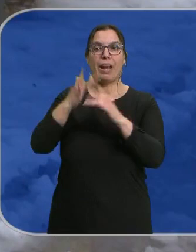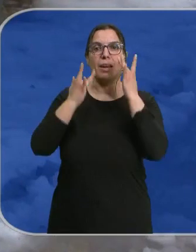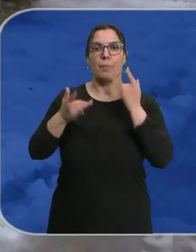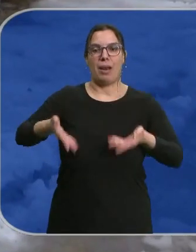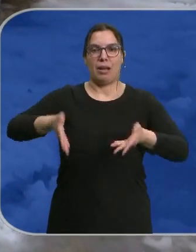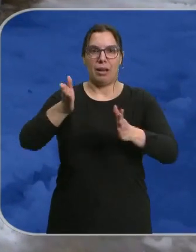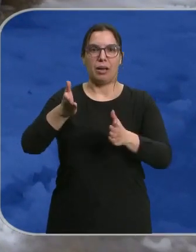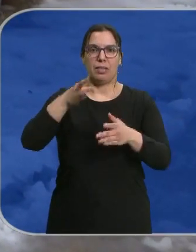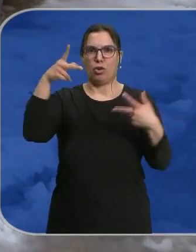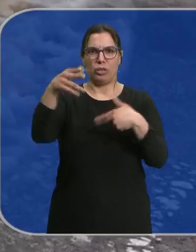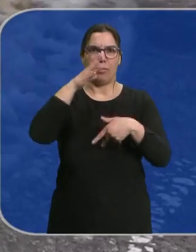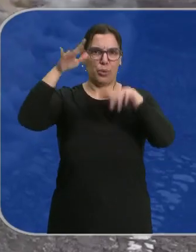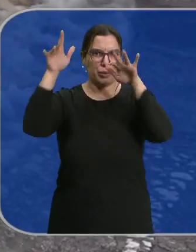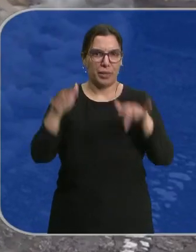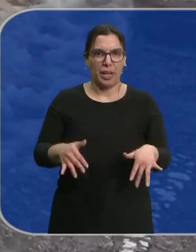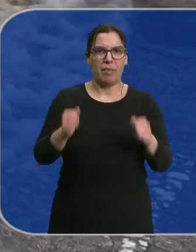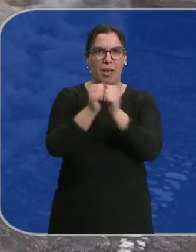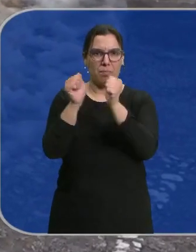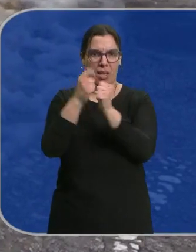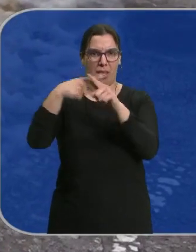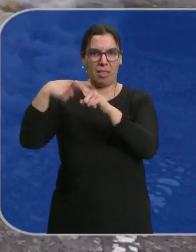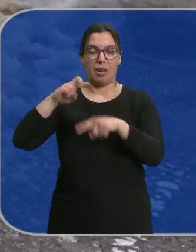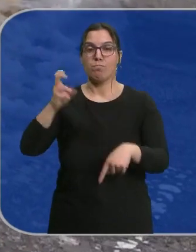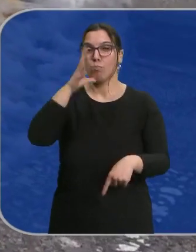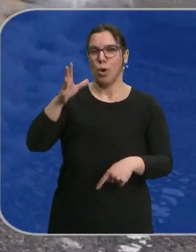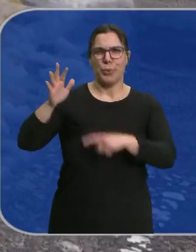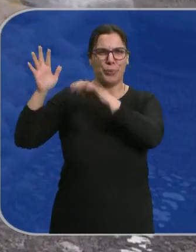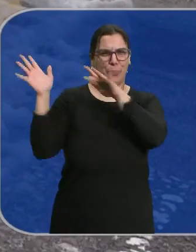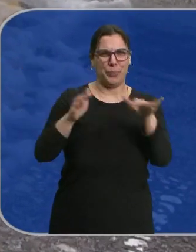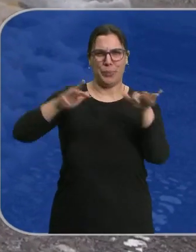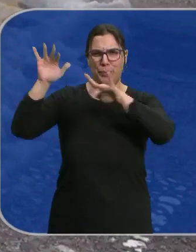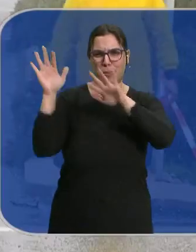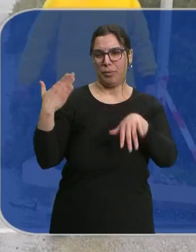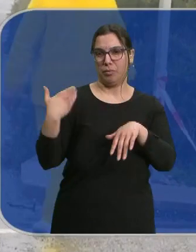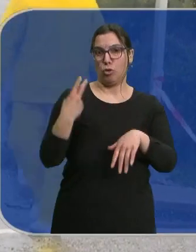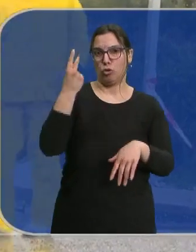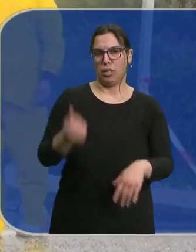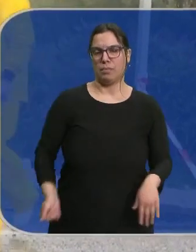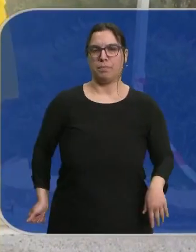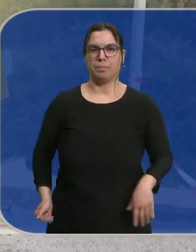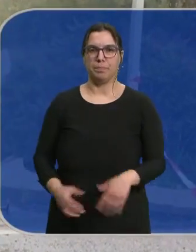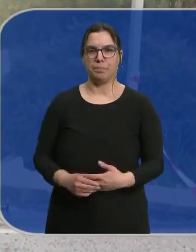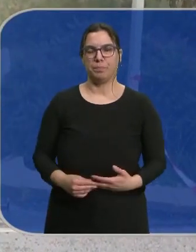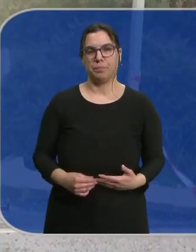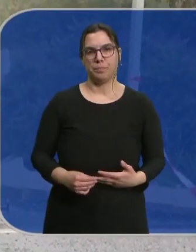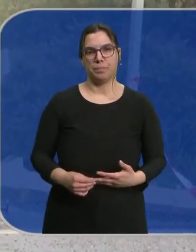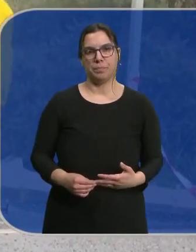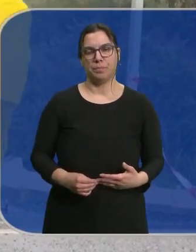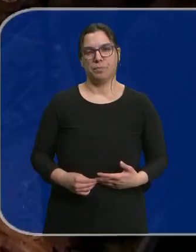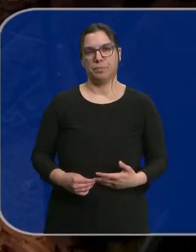las carreteras que siguen cortadas por la nieve y las piedras. Todo debido al fuerte temporal de estos 2 últimos días.